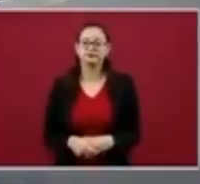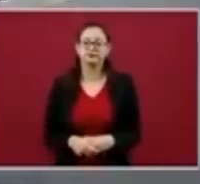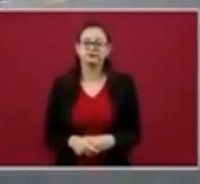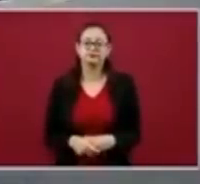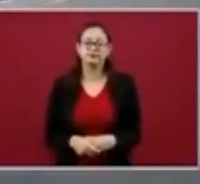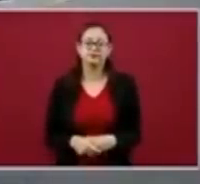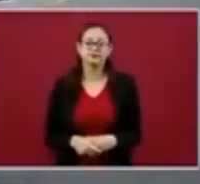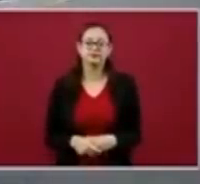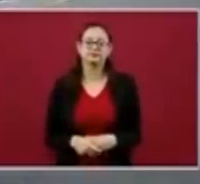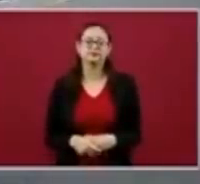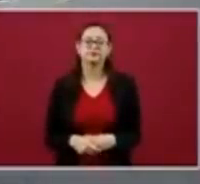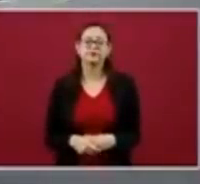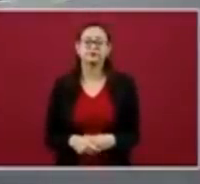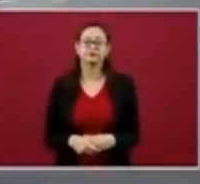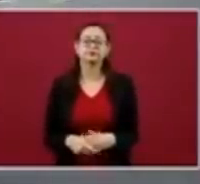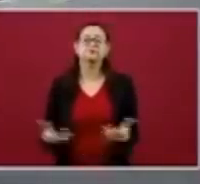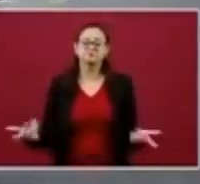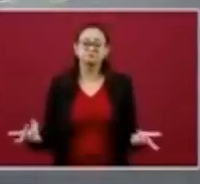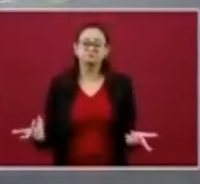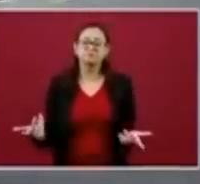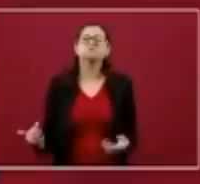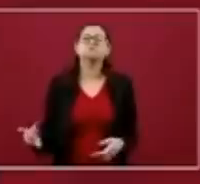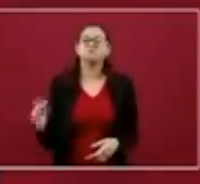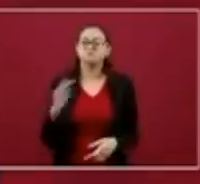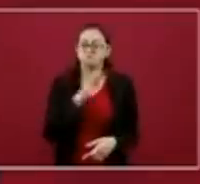Entonces vamos a permitirle